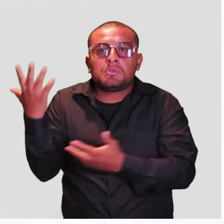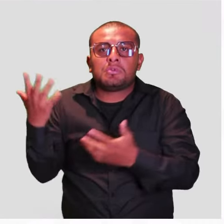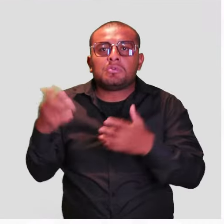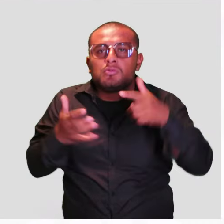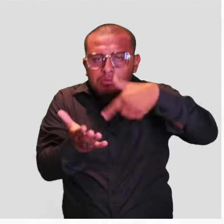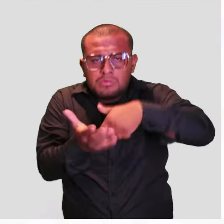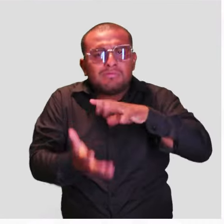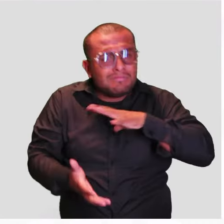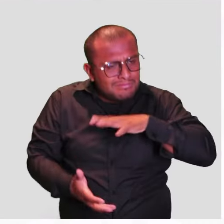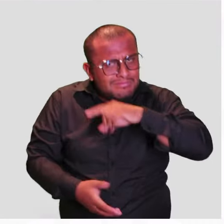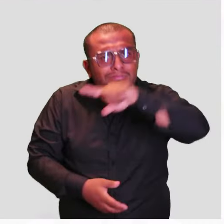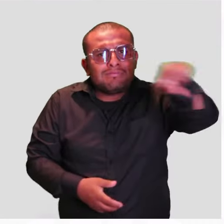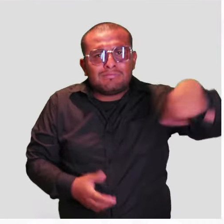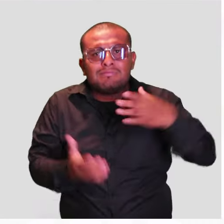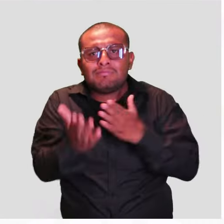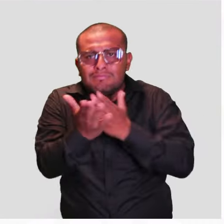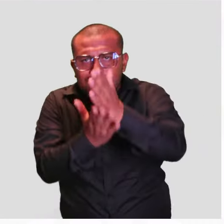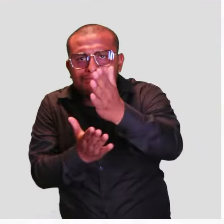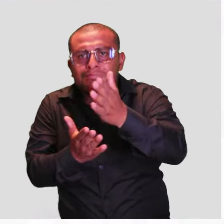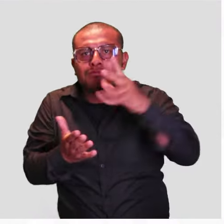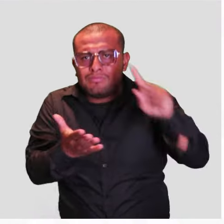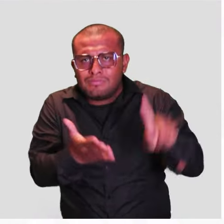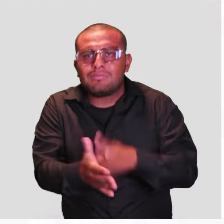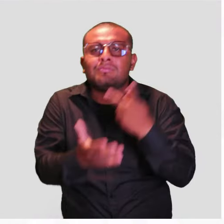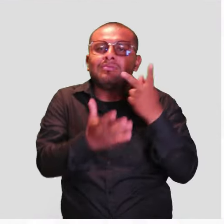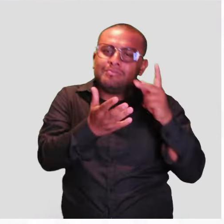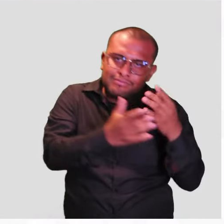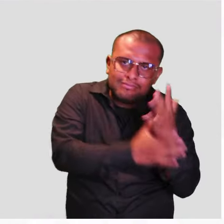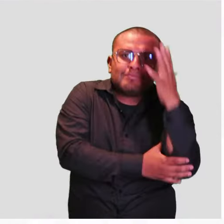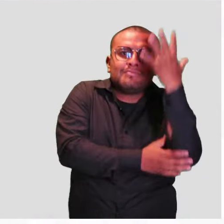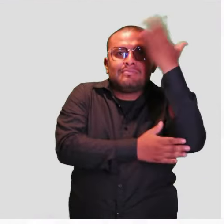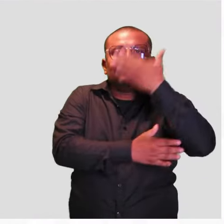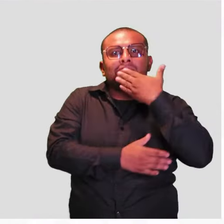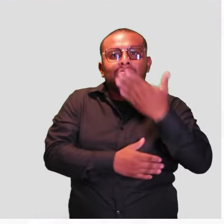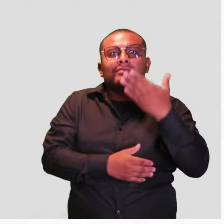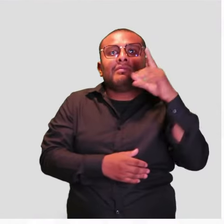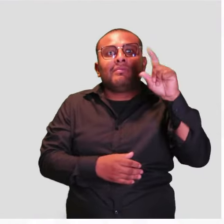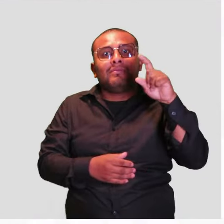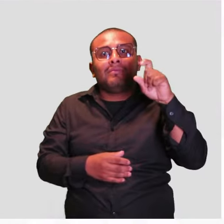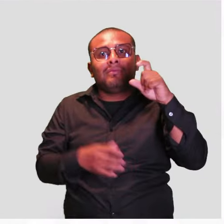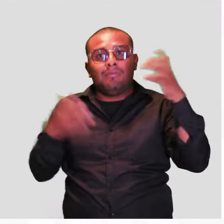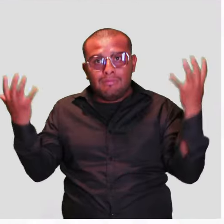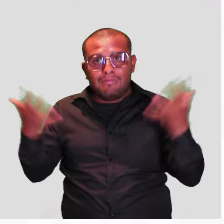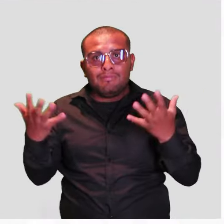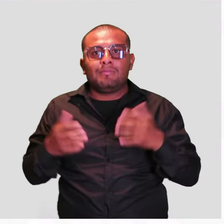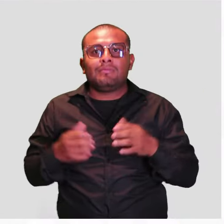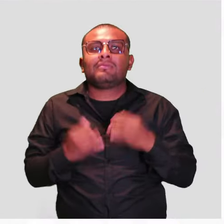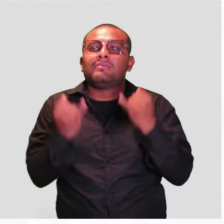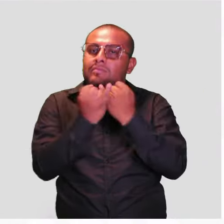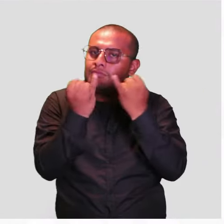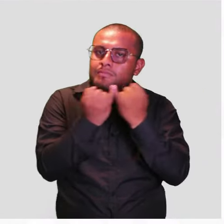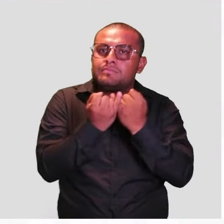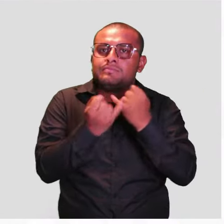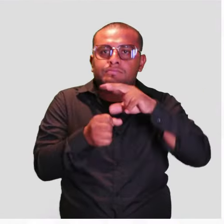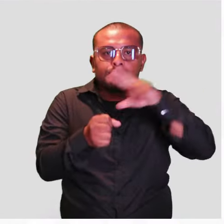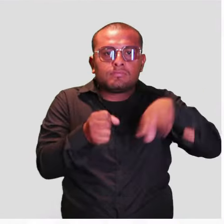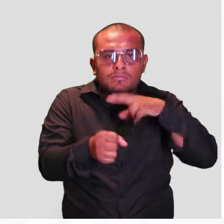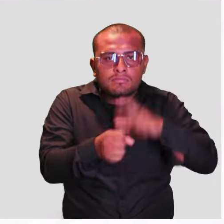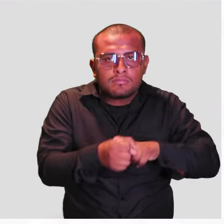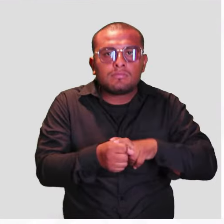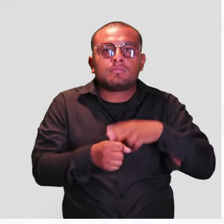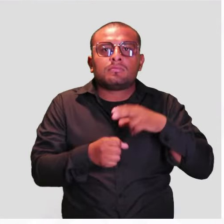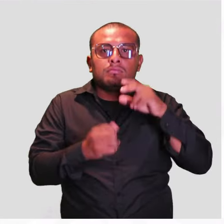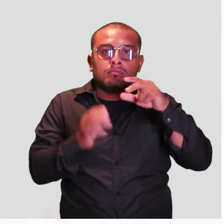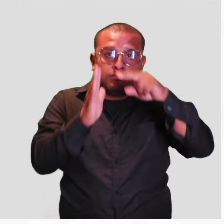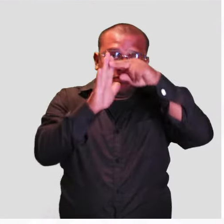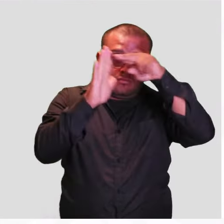hacer ahí campañas de reforestación, vamos a sembrar agua también, vamos a llevar a cabo la normatividad en zonas de descarga